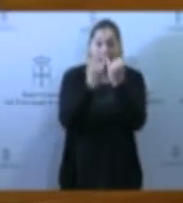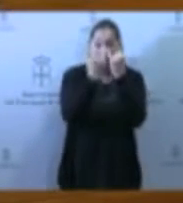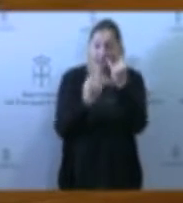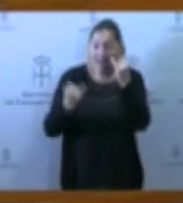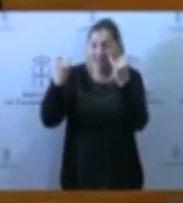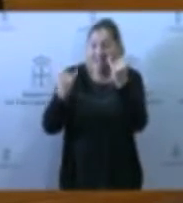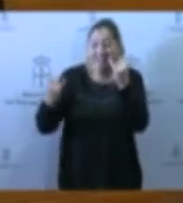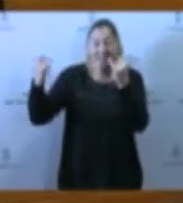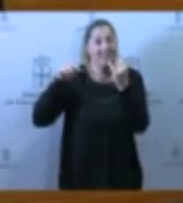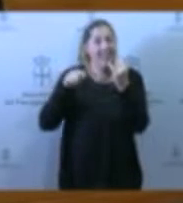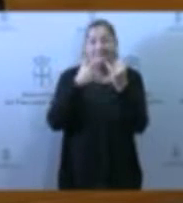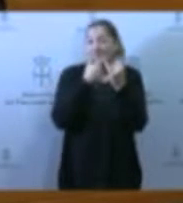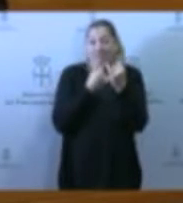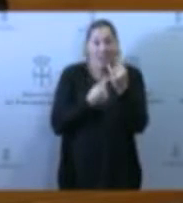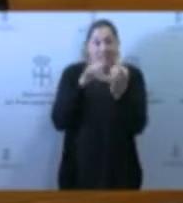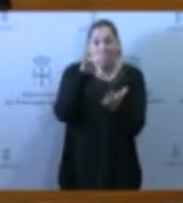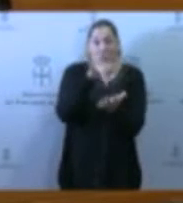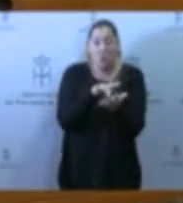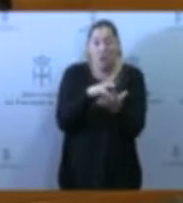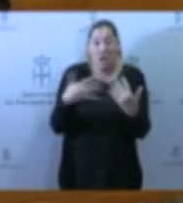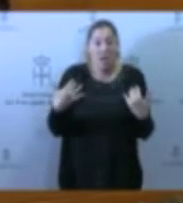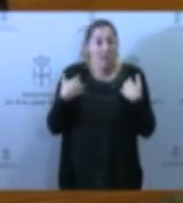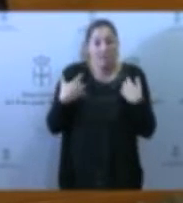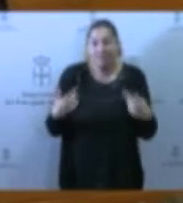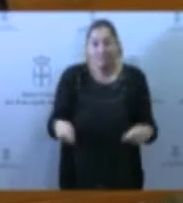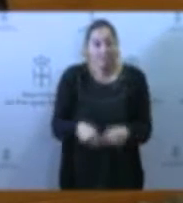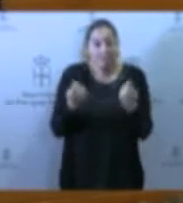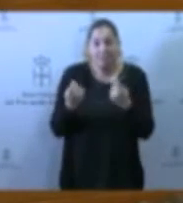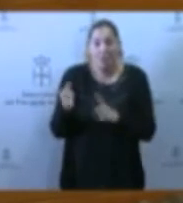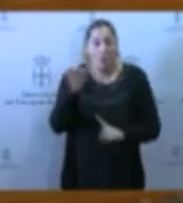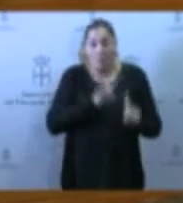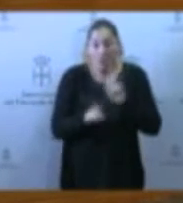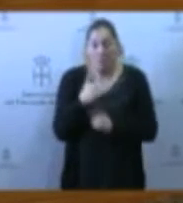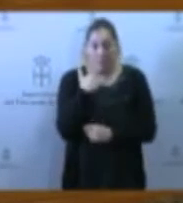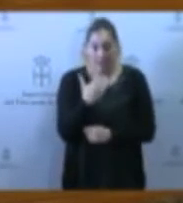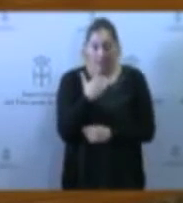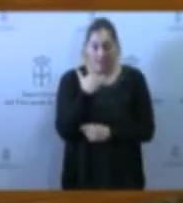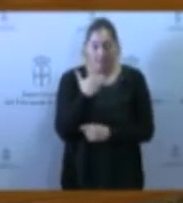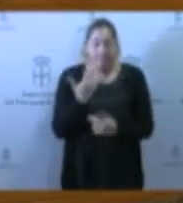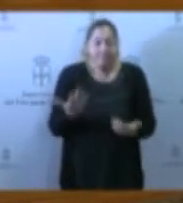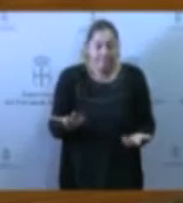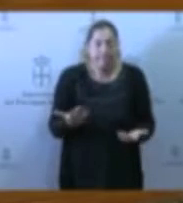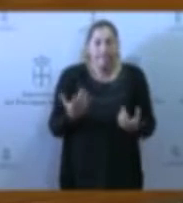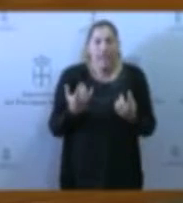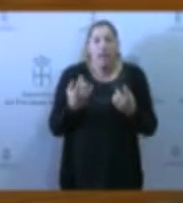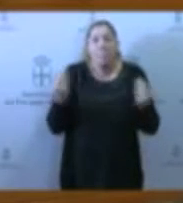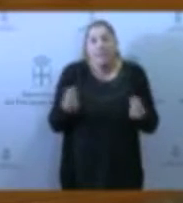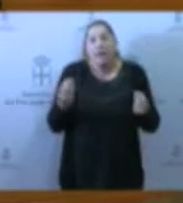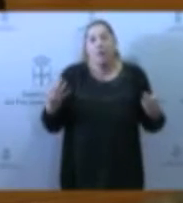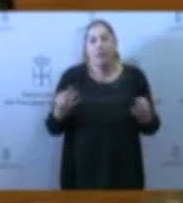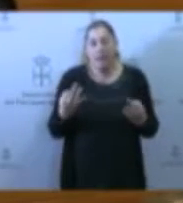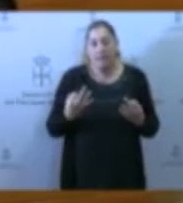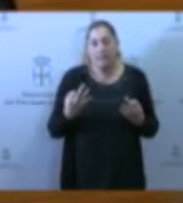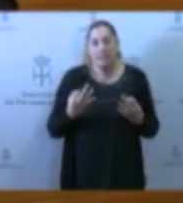sea, es fácil que en algún momento sufra un problema. Y lo mejor, y lo necesario y lo idóneo, es siempre tener